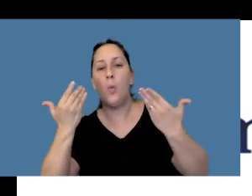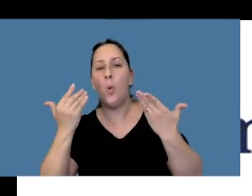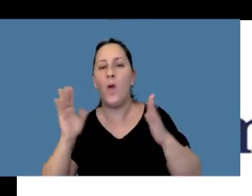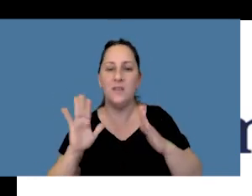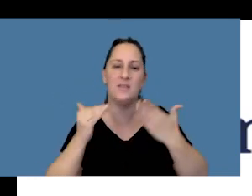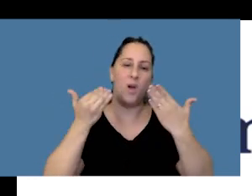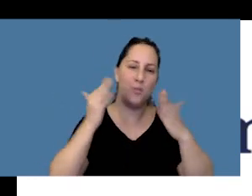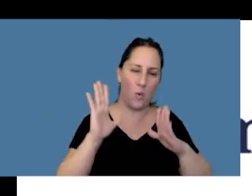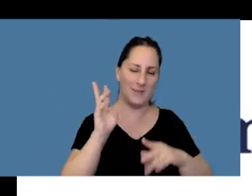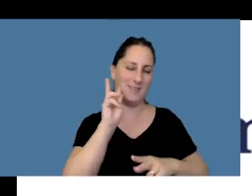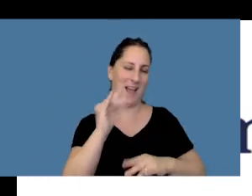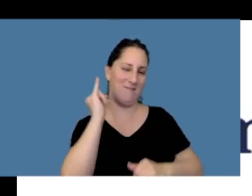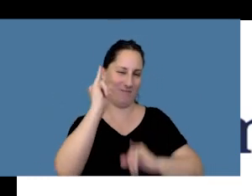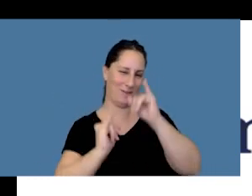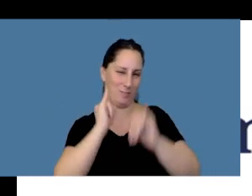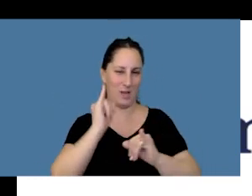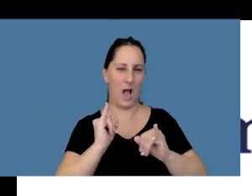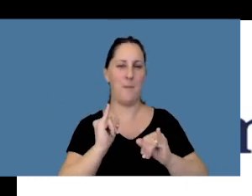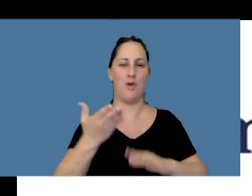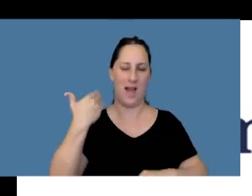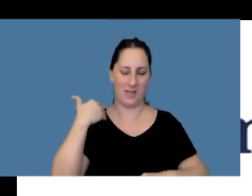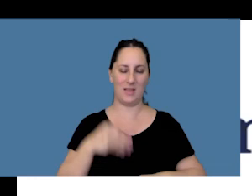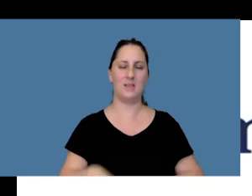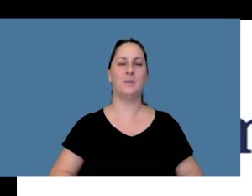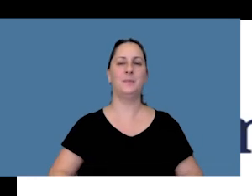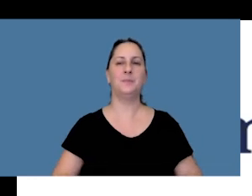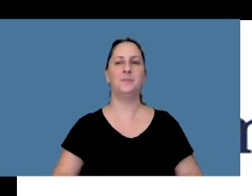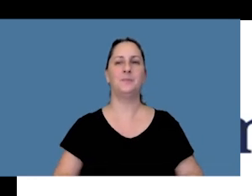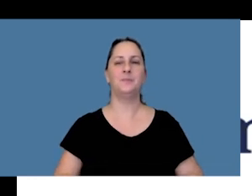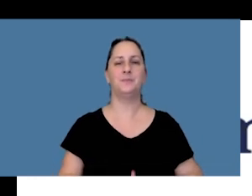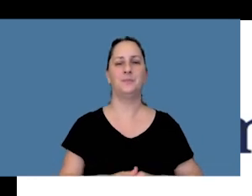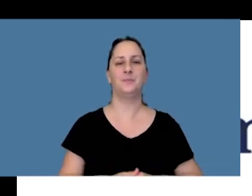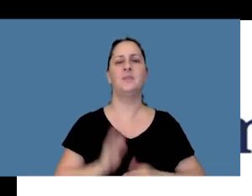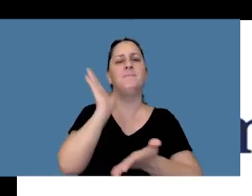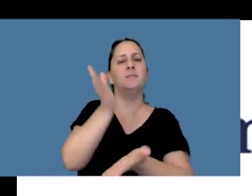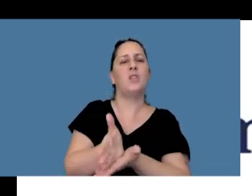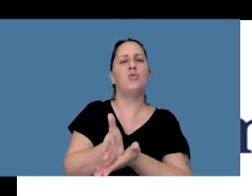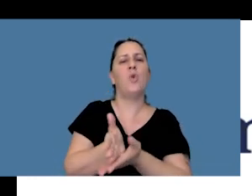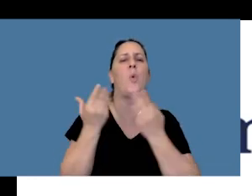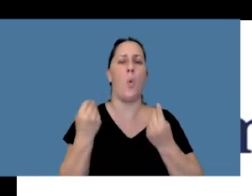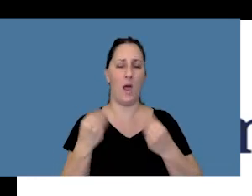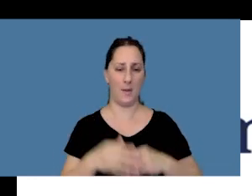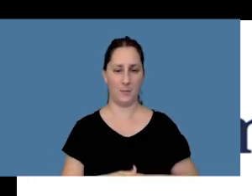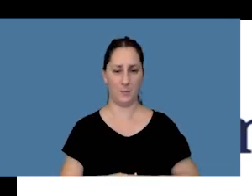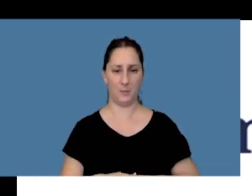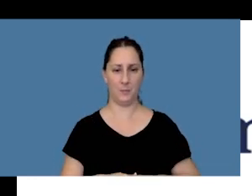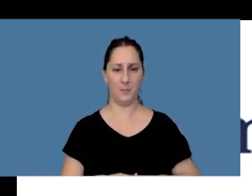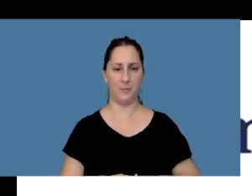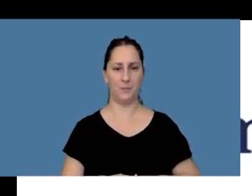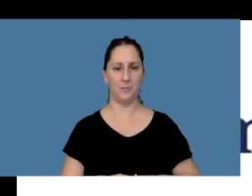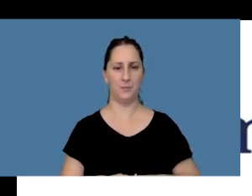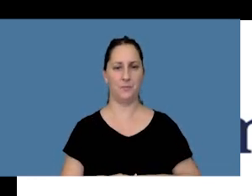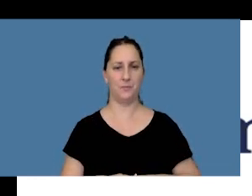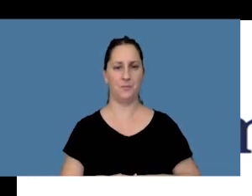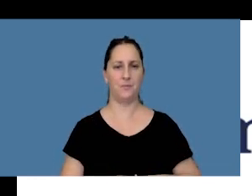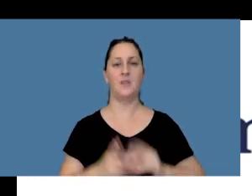ya manejamos con anterioridad. ¿Cuál va a ser la sanción? Obviamente, se le va a determinar